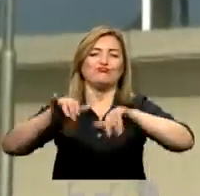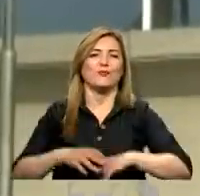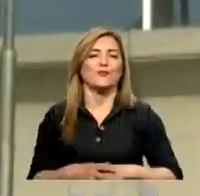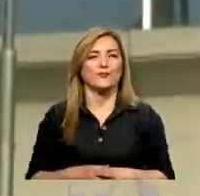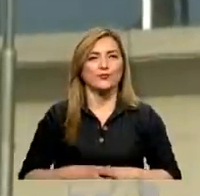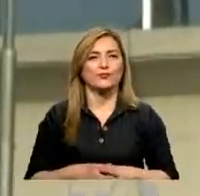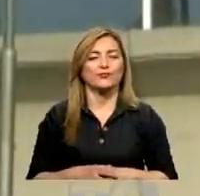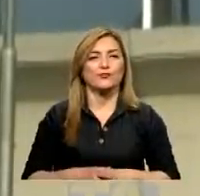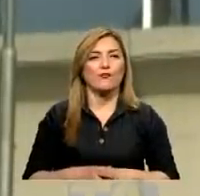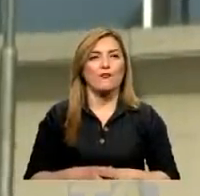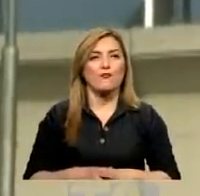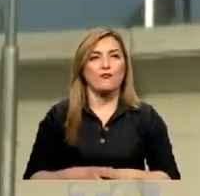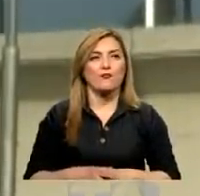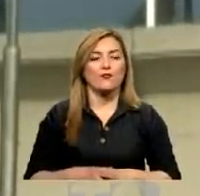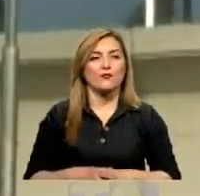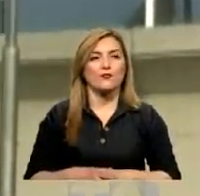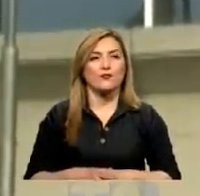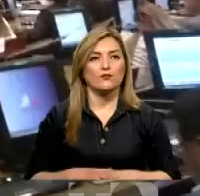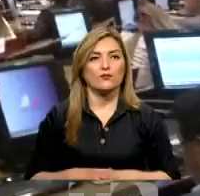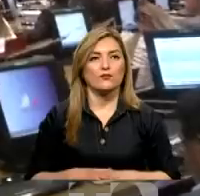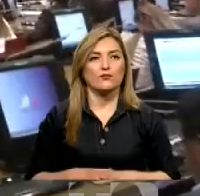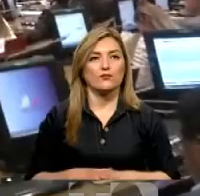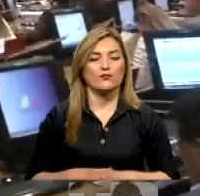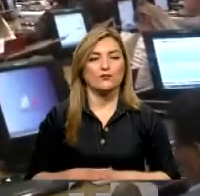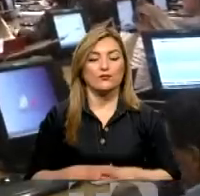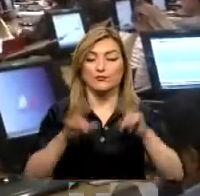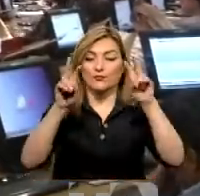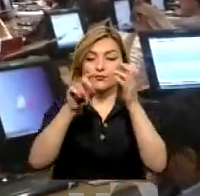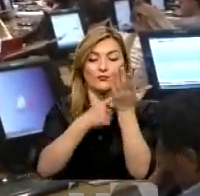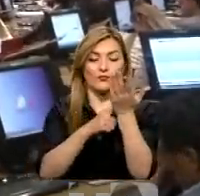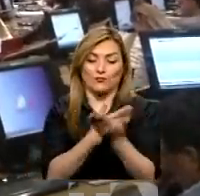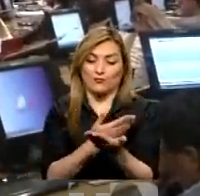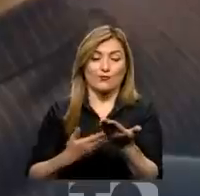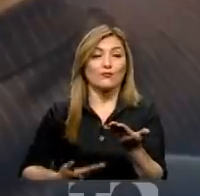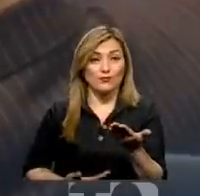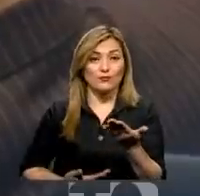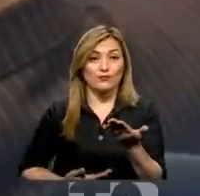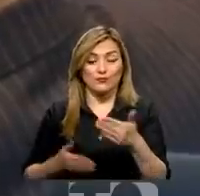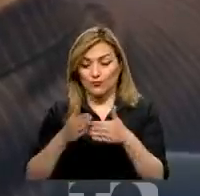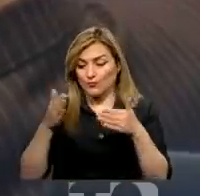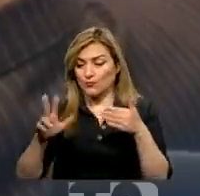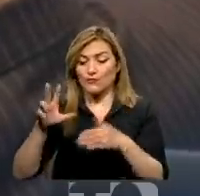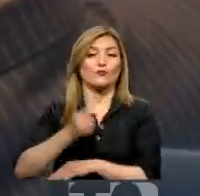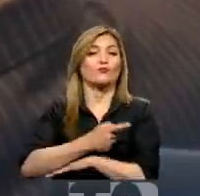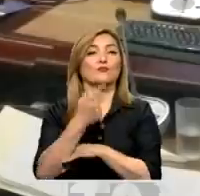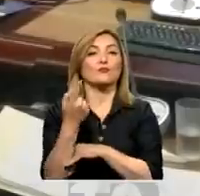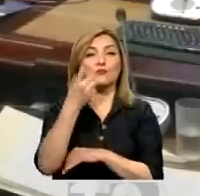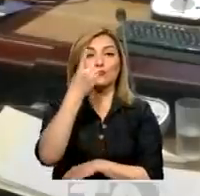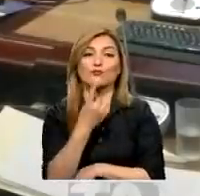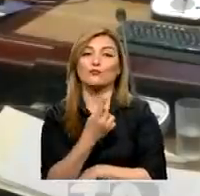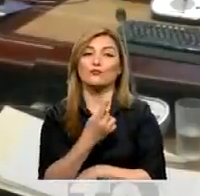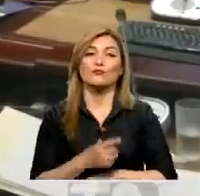de la vigencia de esta ley. Estos temas son los que deberá analizar el Ejecutivo, quien tiene 30 días para emitir su